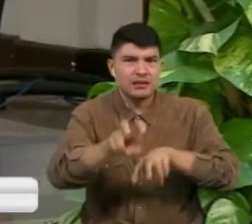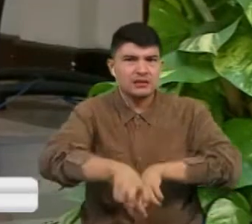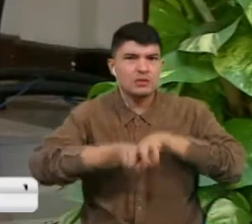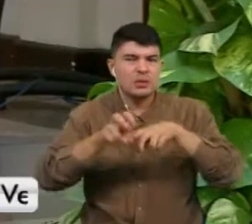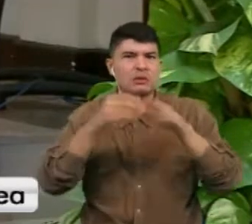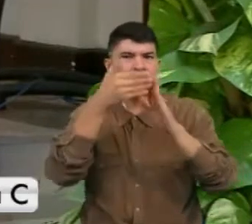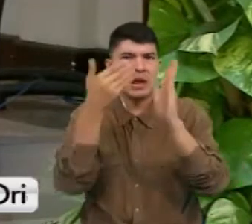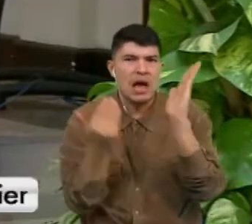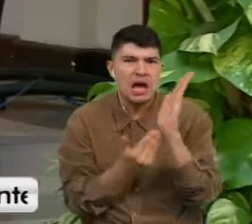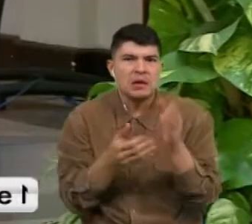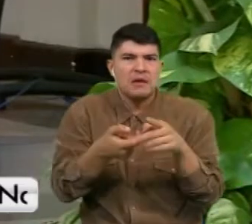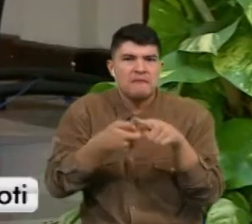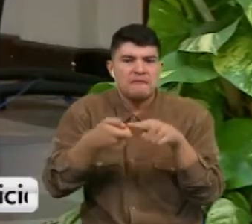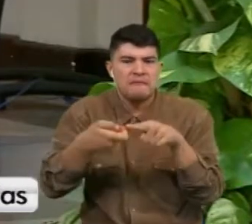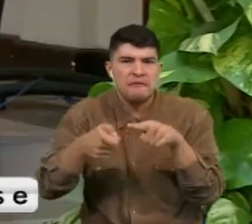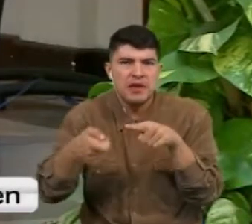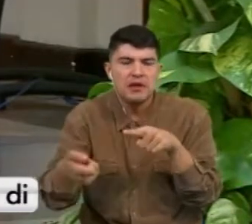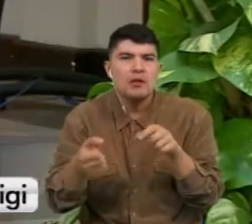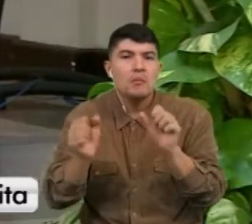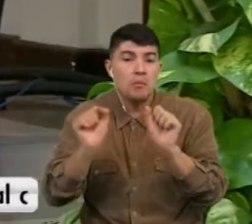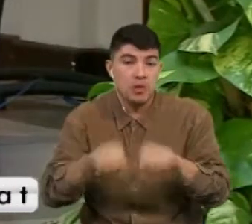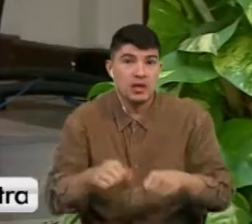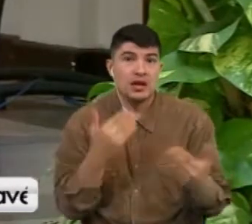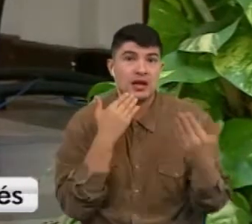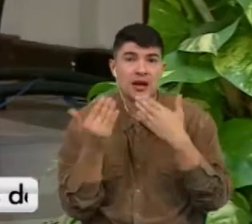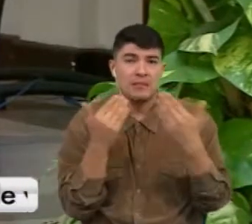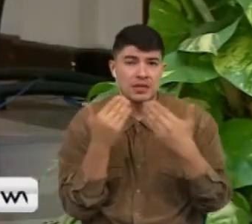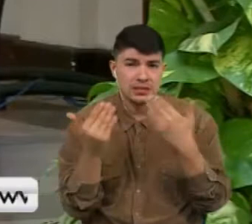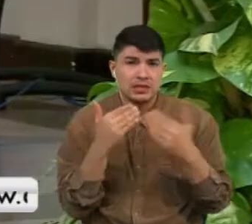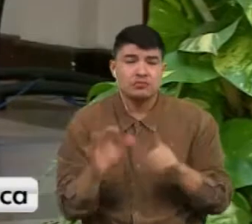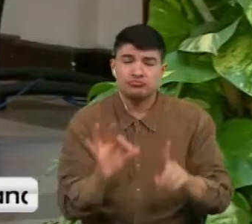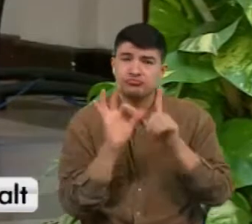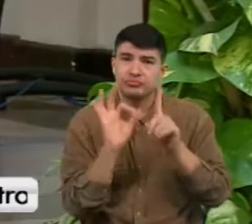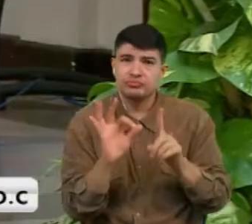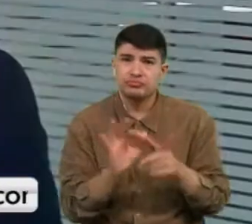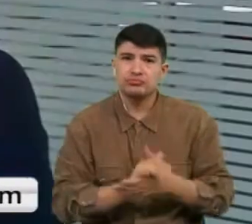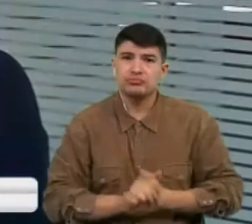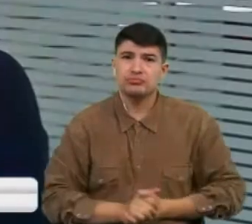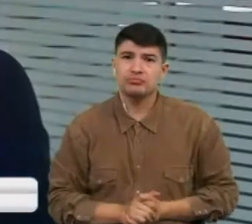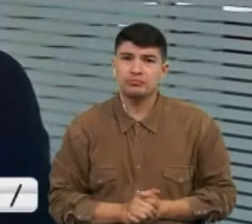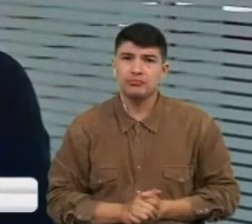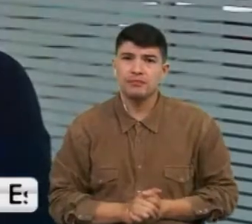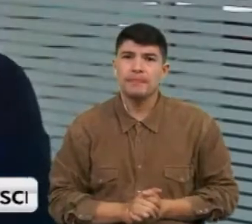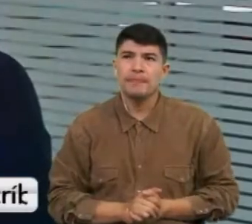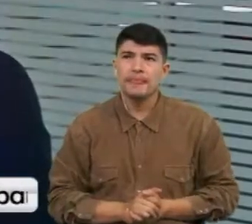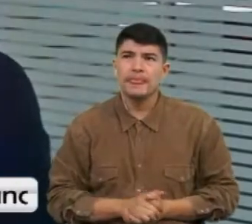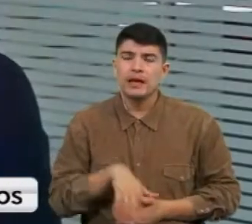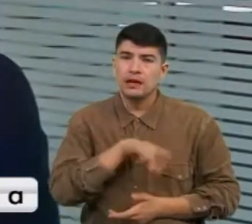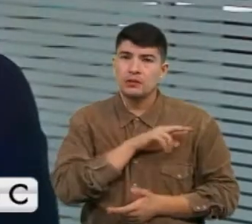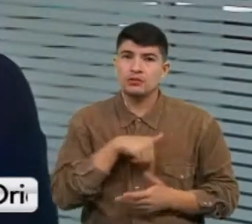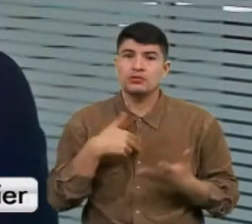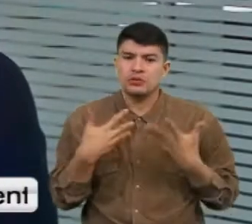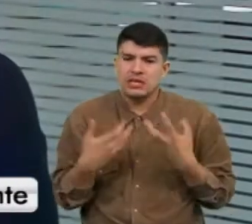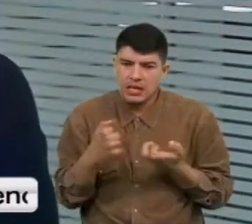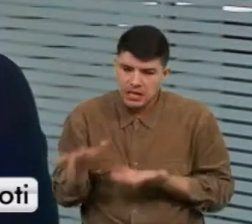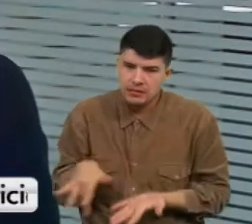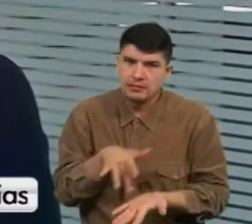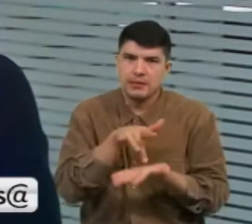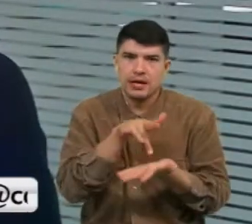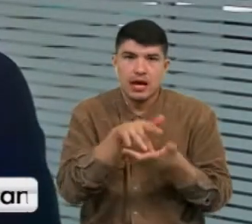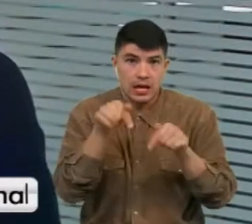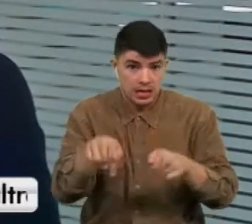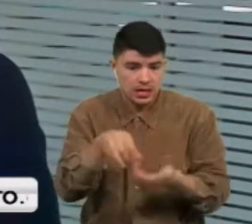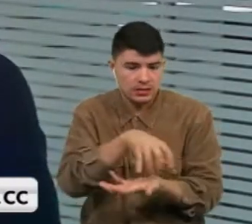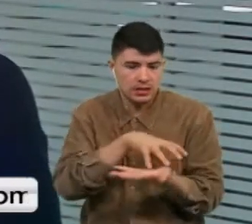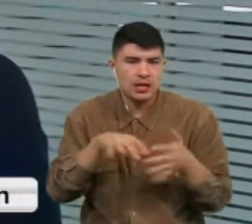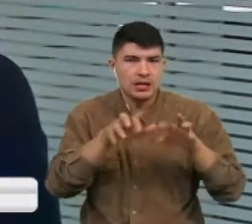entre otros, para garantizar que estos campesinos no vuelvan a los cultivos ilícitos. Queremos también hacer parte de esto en Santander